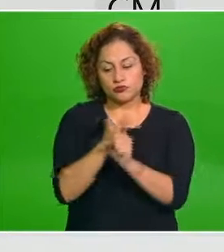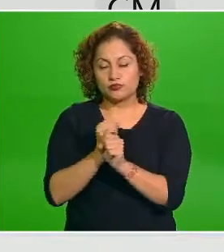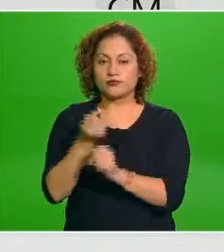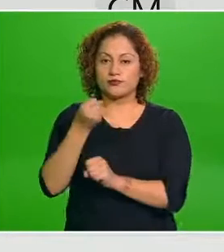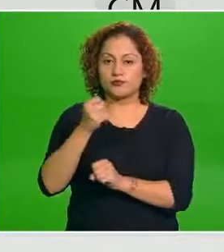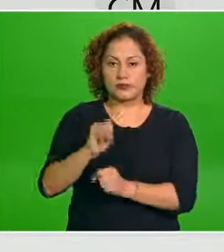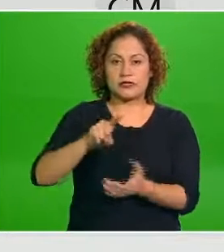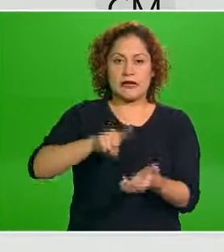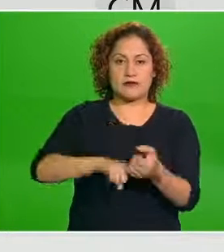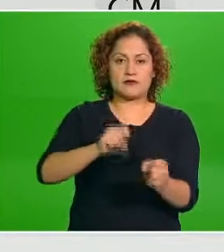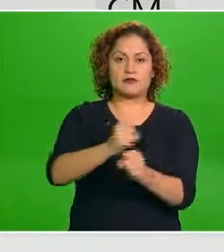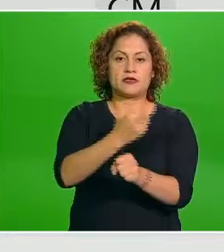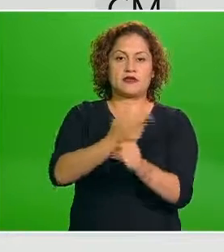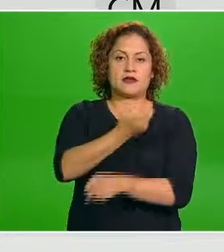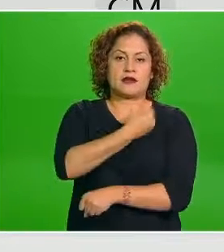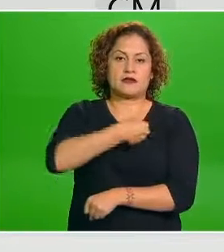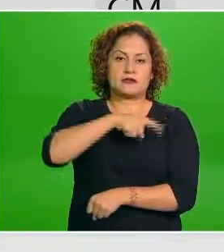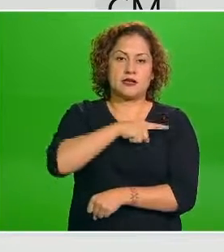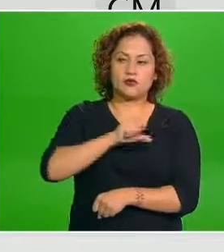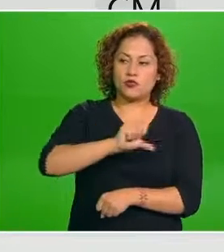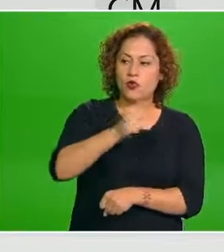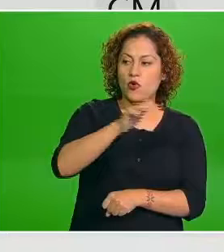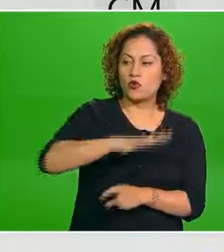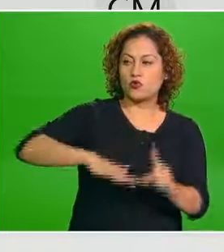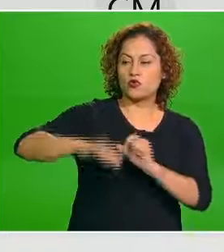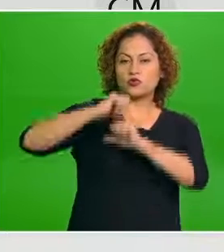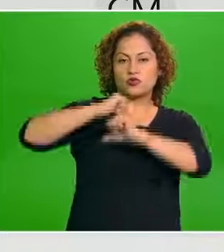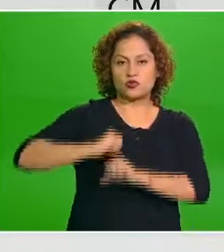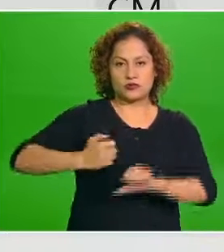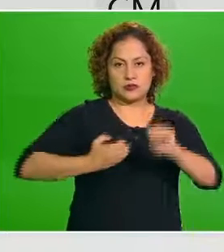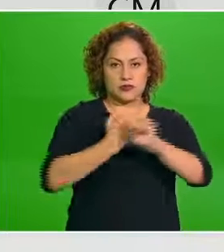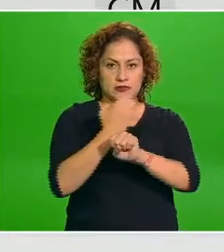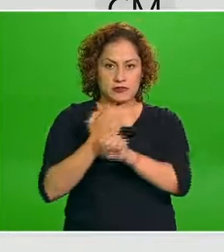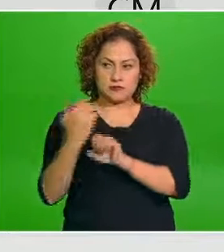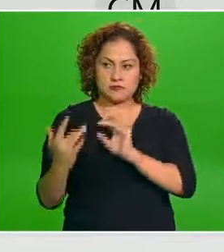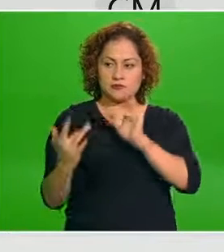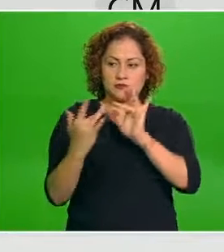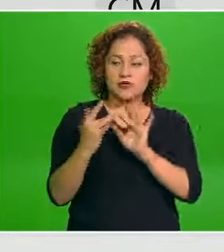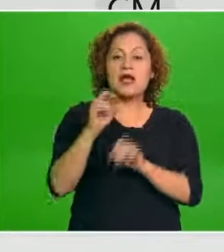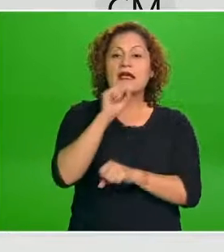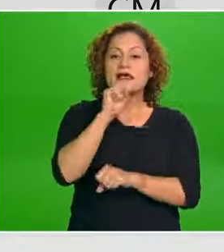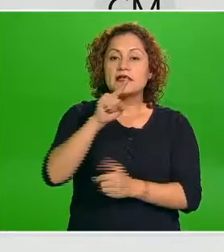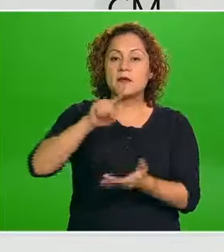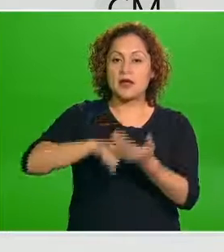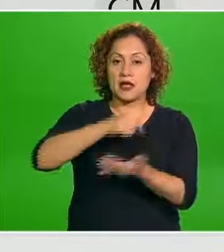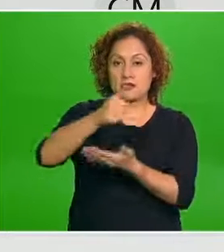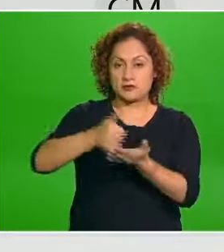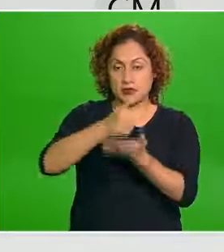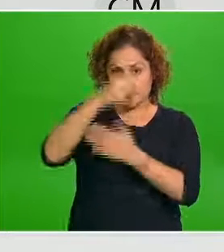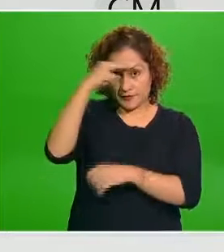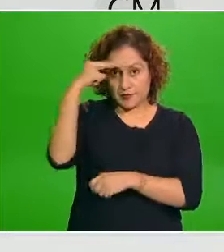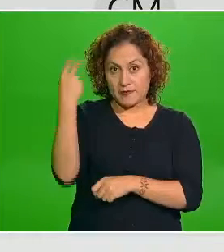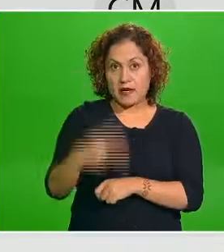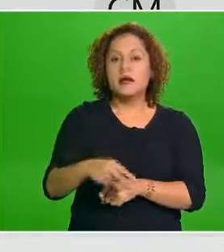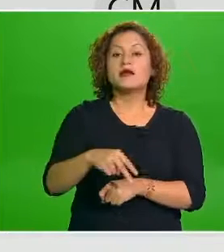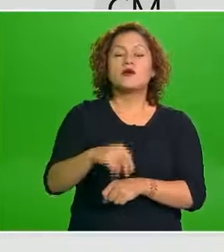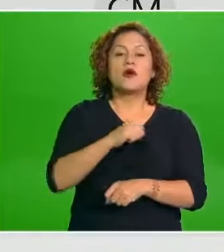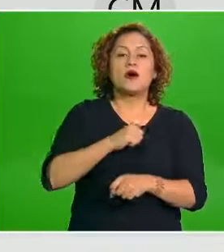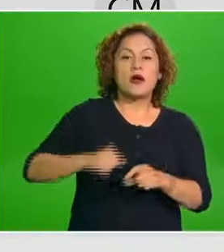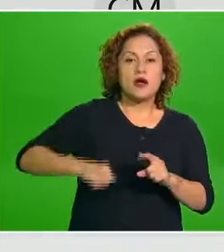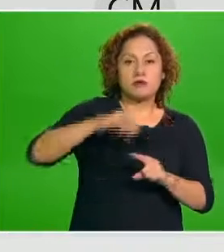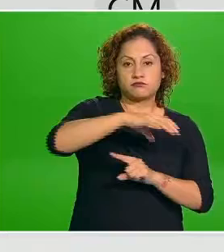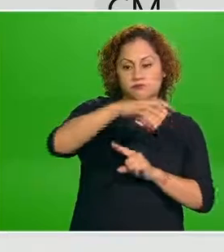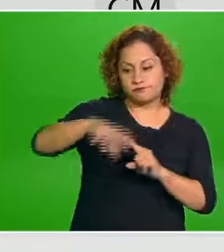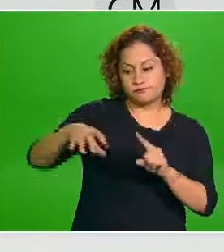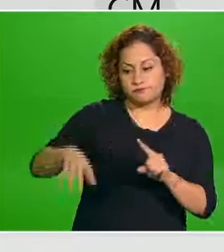entidades federativas y dependiendo del sector inclusive a nivel delegacional. Pero esta medida particularmente nos permite